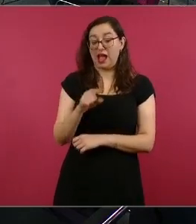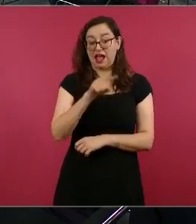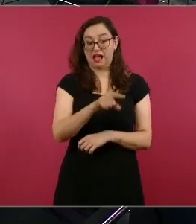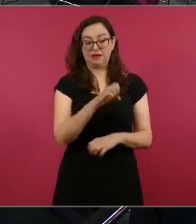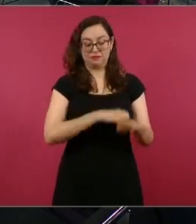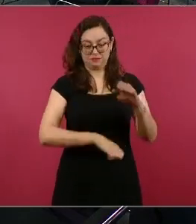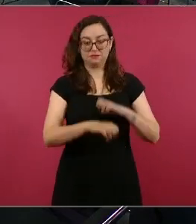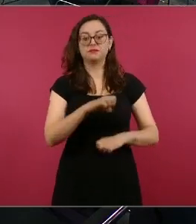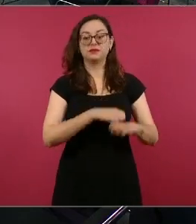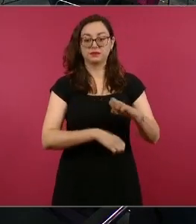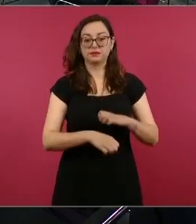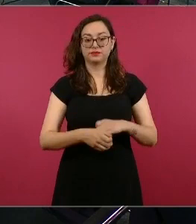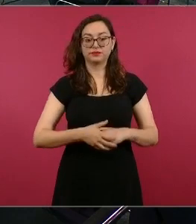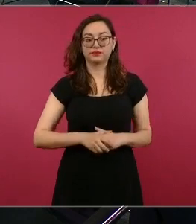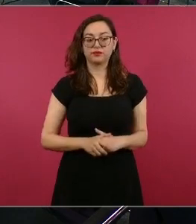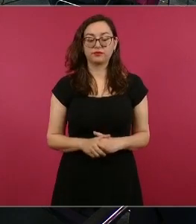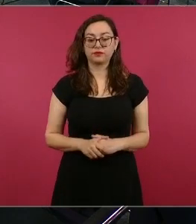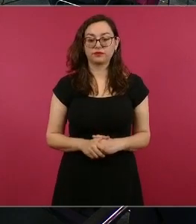recibió… Oceanografía.